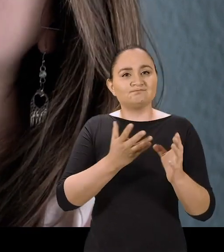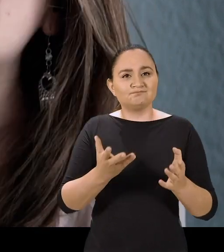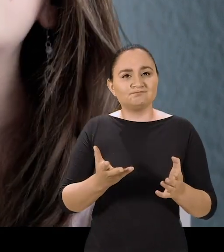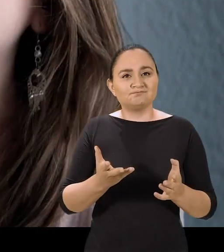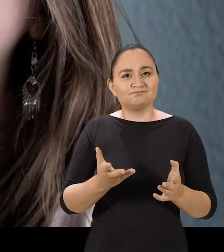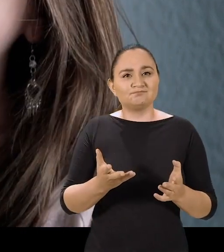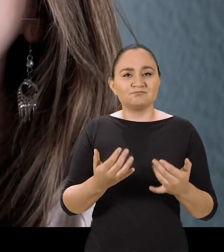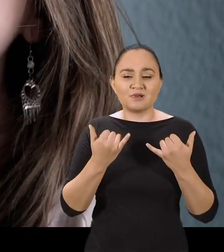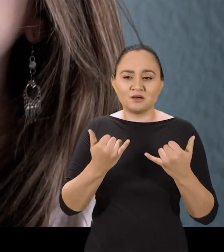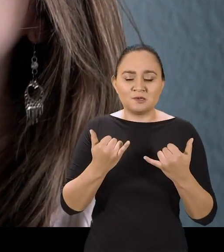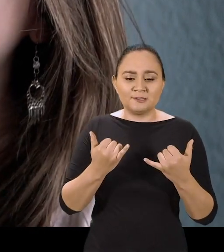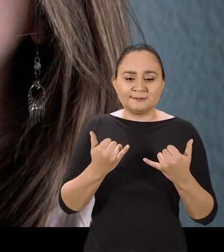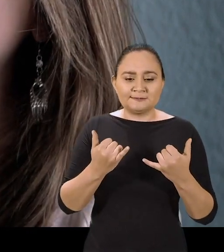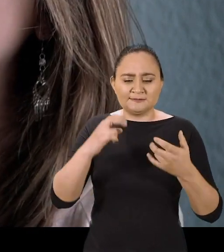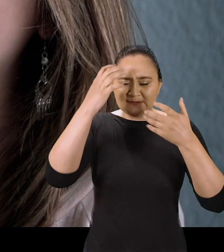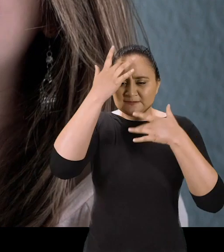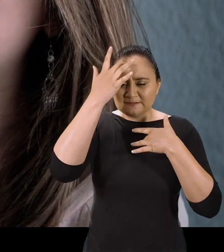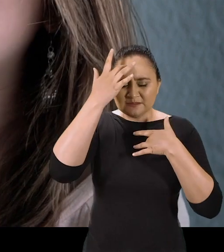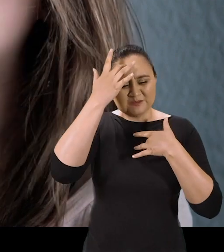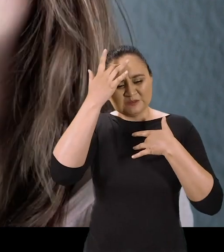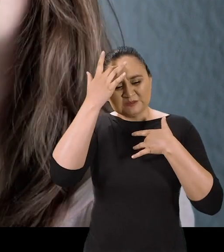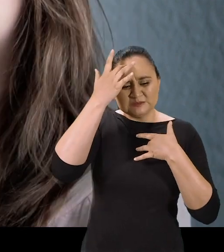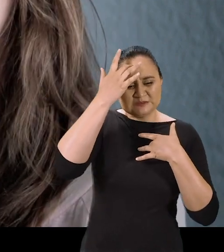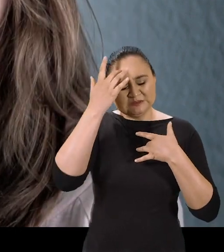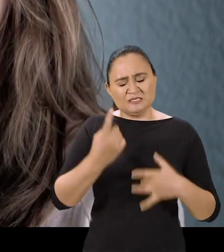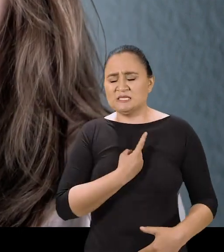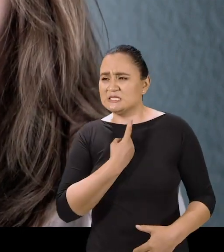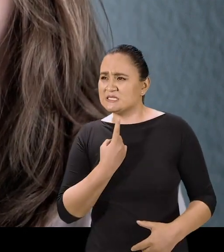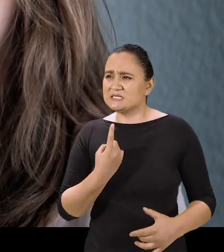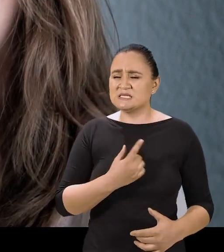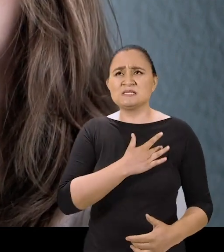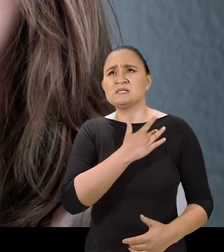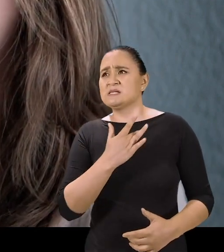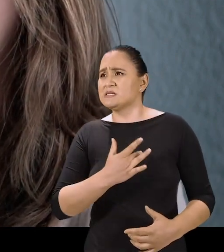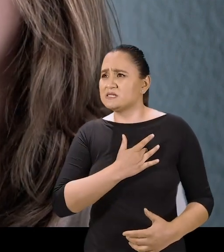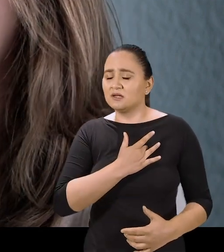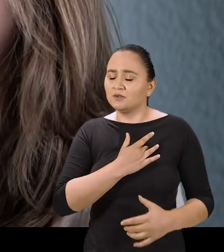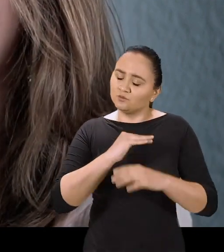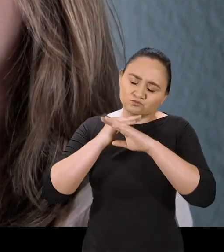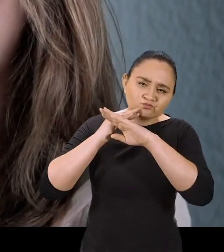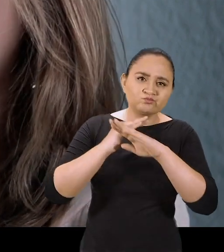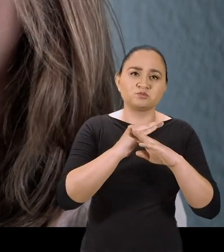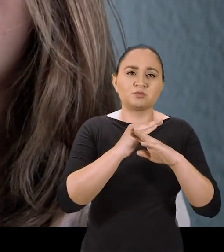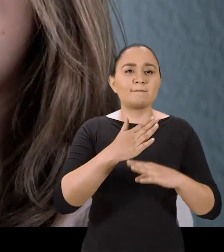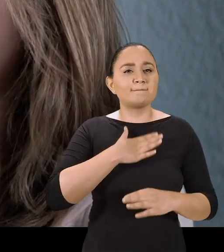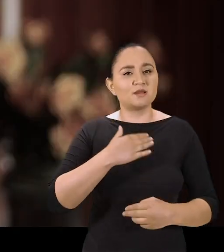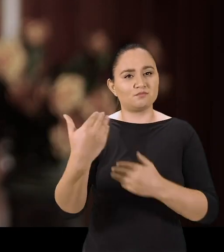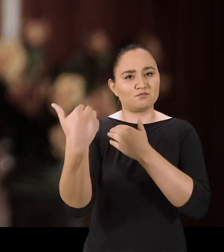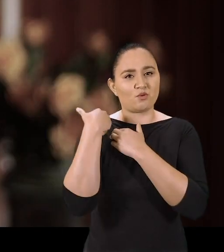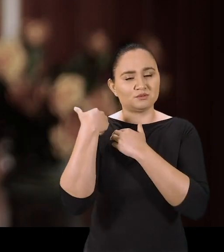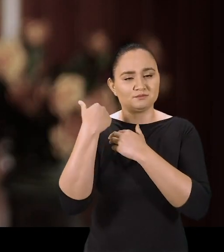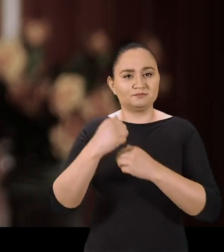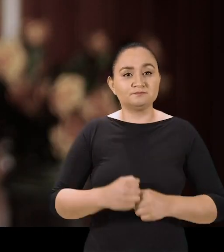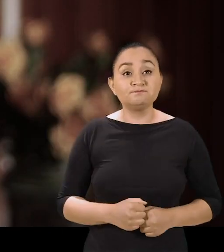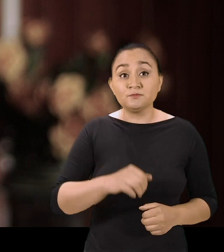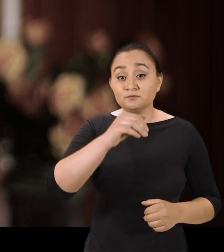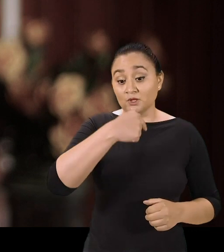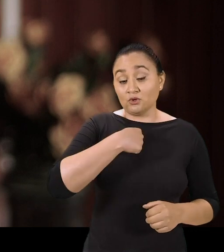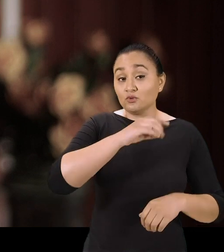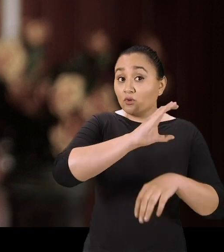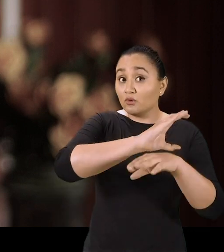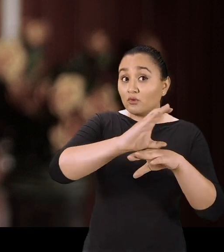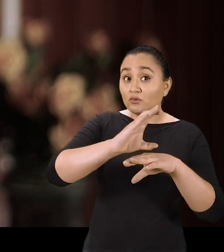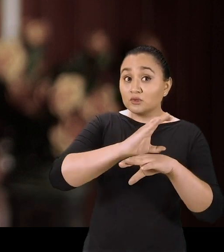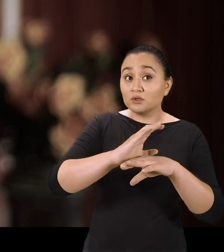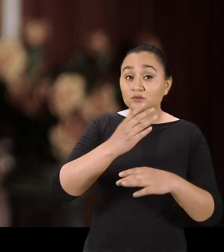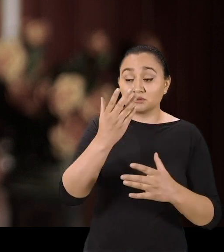atacarla el problema y hacer todo lo que esté en mis manos porque solo está en mis manos yo les aconsejaría que en